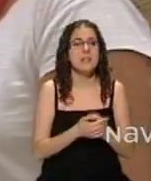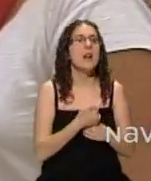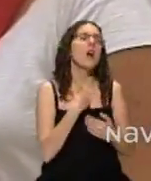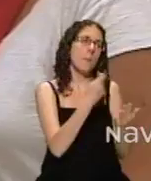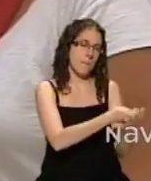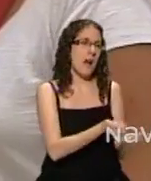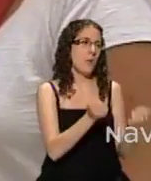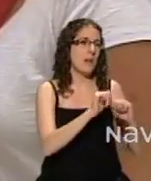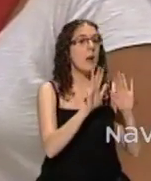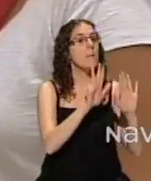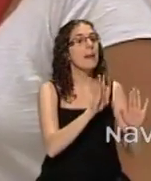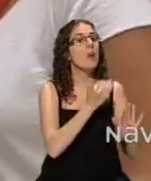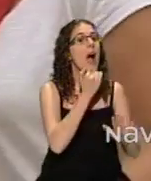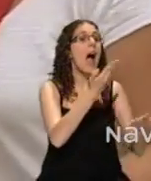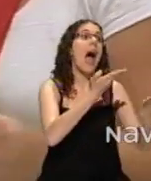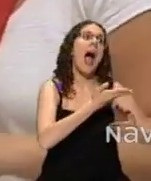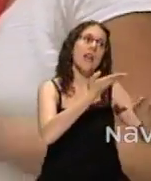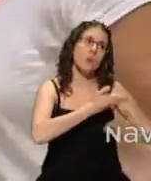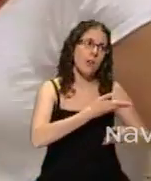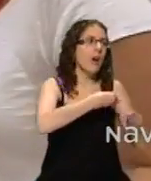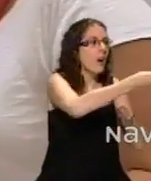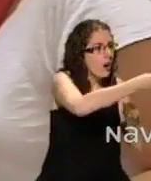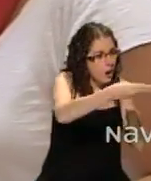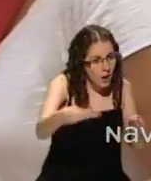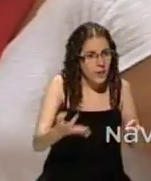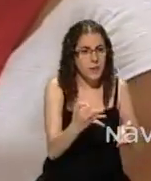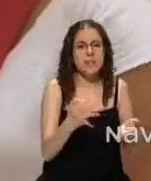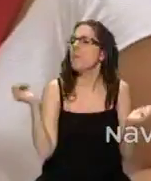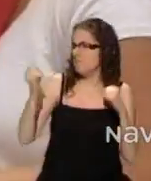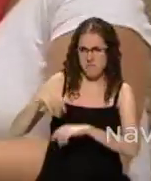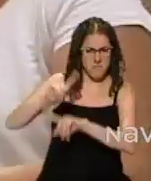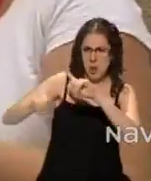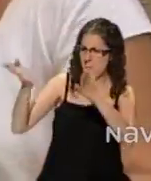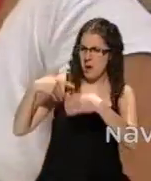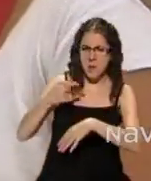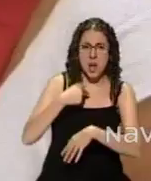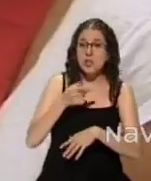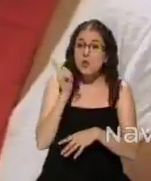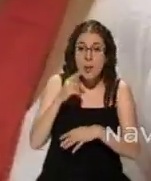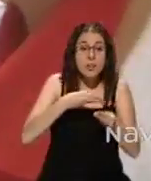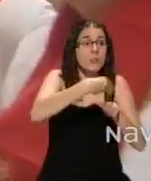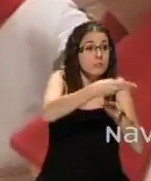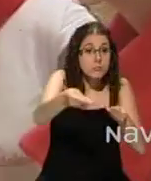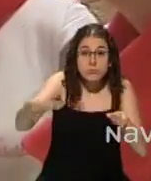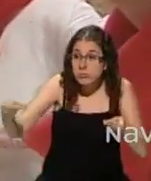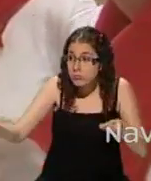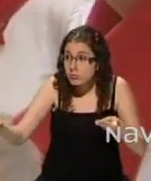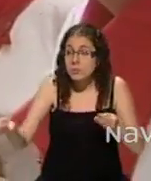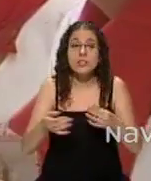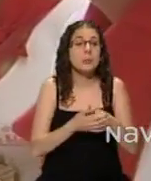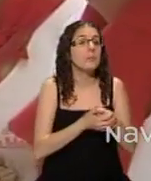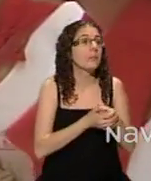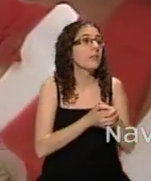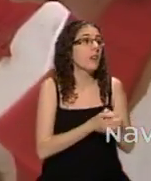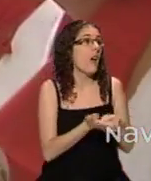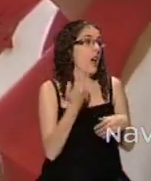Pero tenéis que ayudarnos también a repartir, ¿eh? Ah, bueno, que no se nos caen los anillos, ¿eh? Solo coger plato y repartir. Los anillos